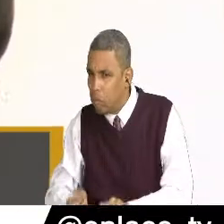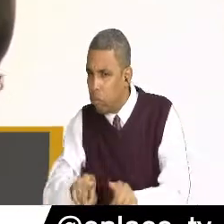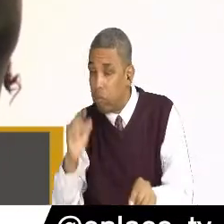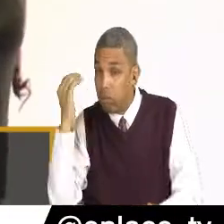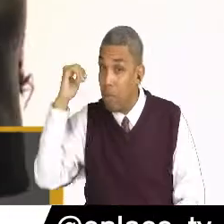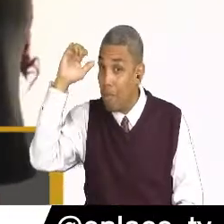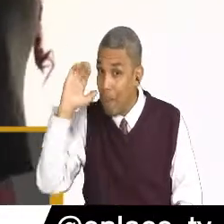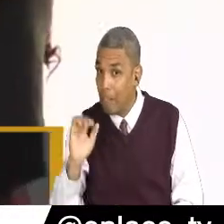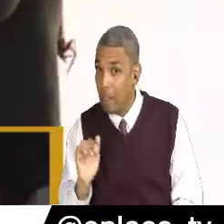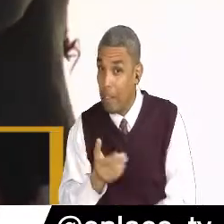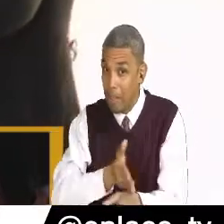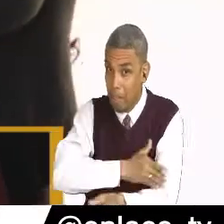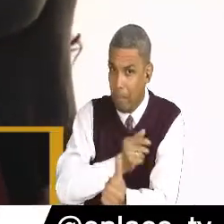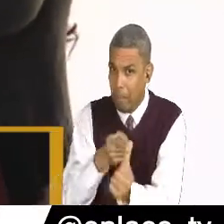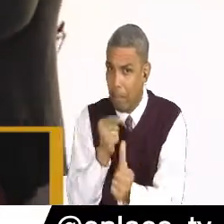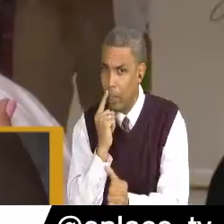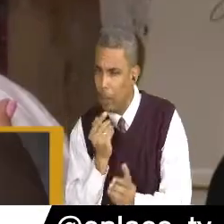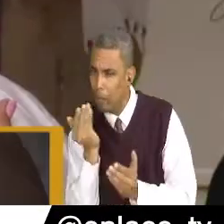es poder llegar